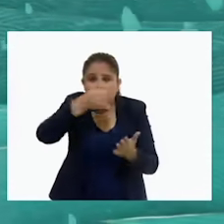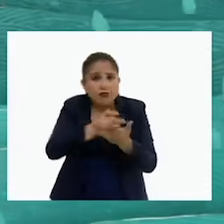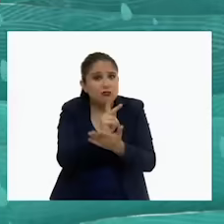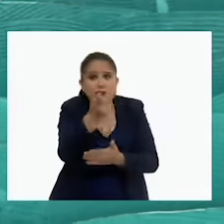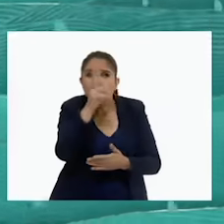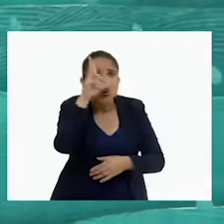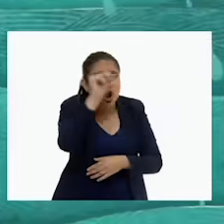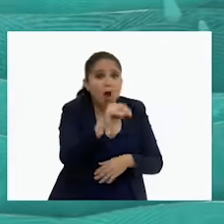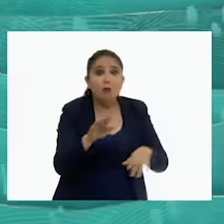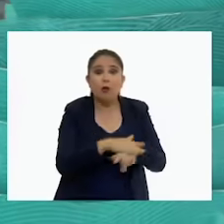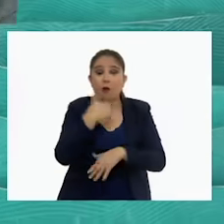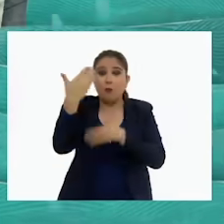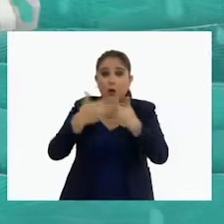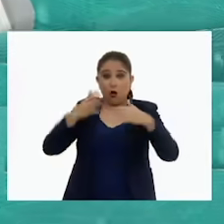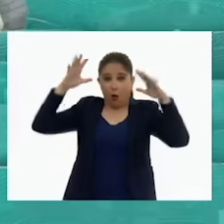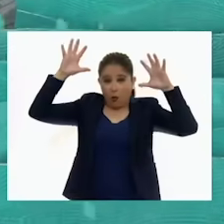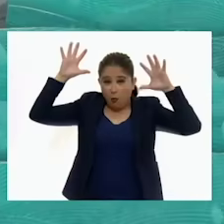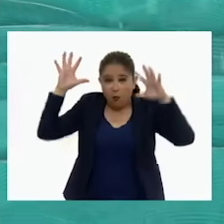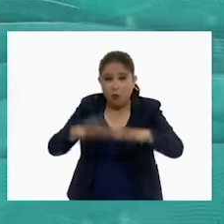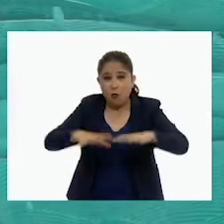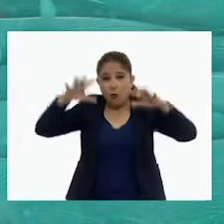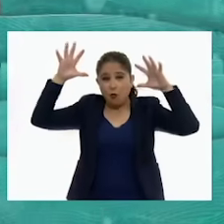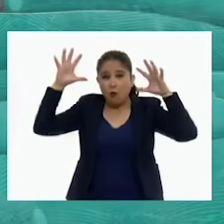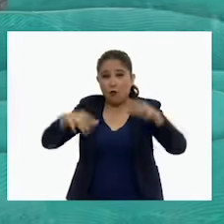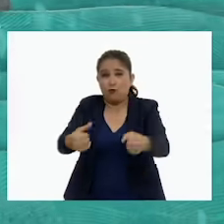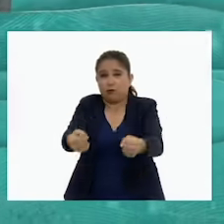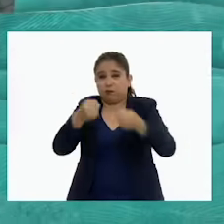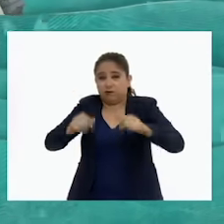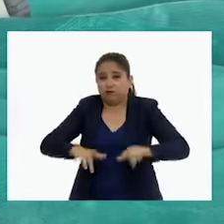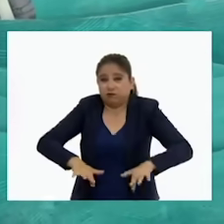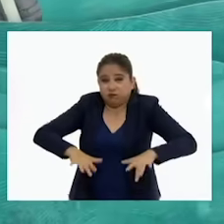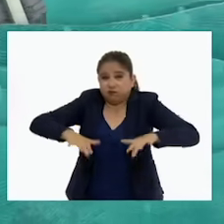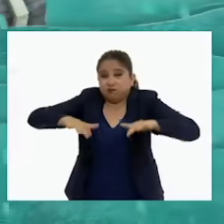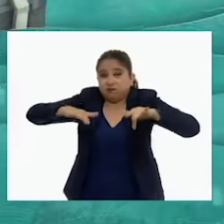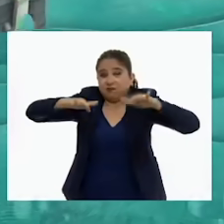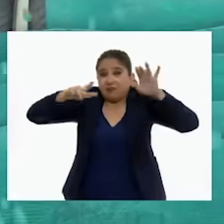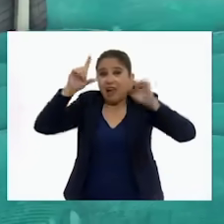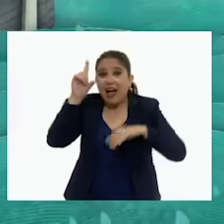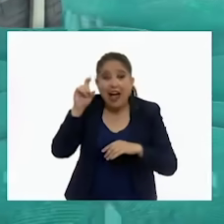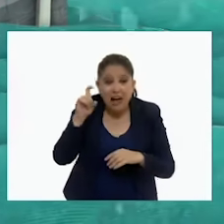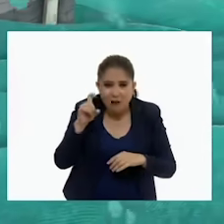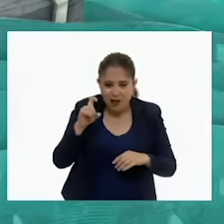Gracias por ver el video.